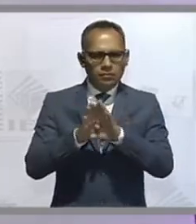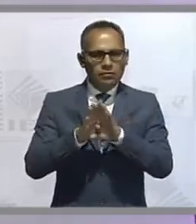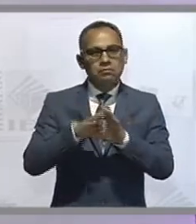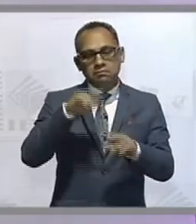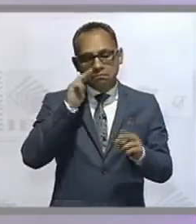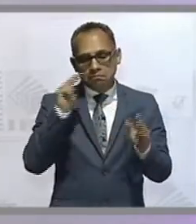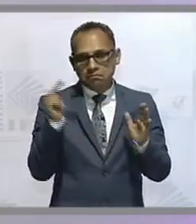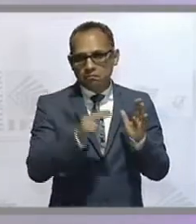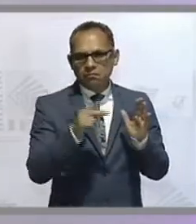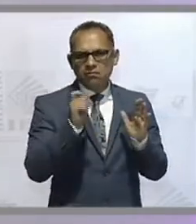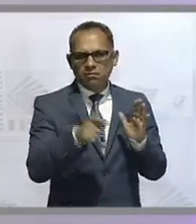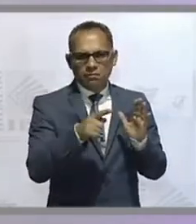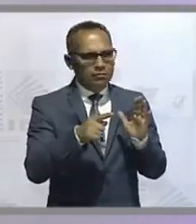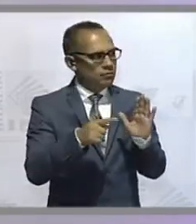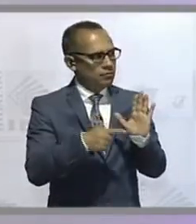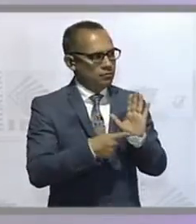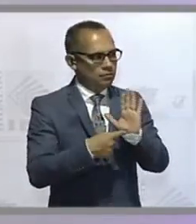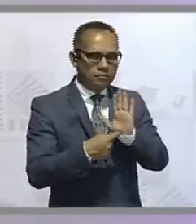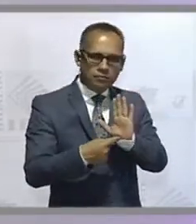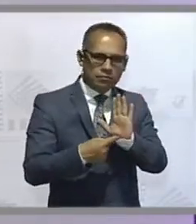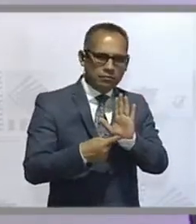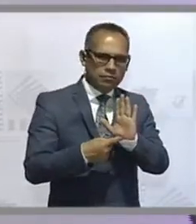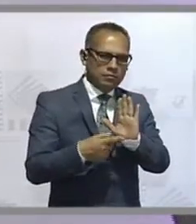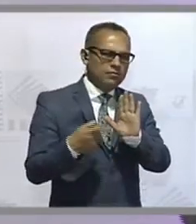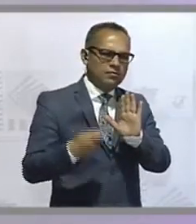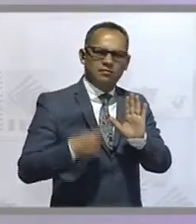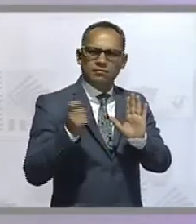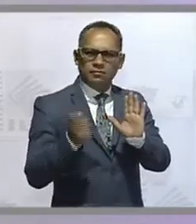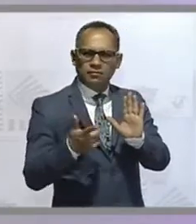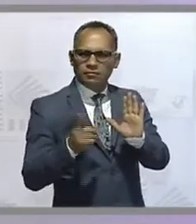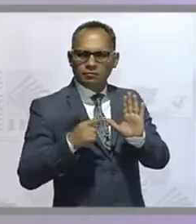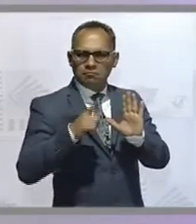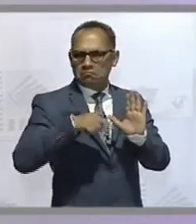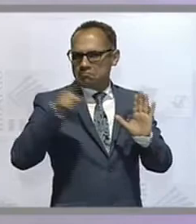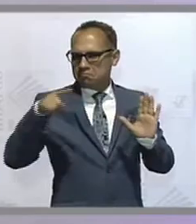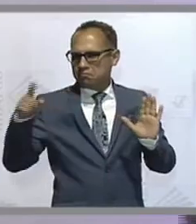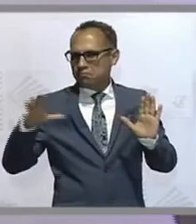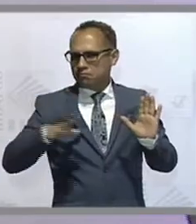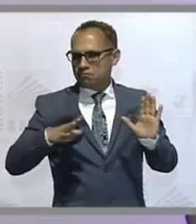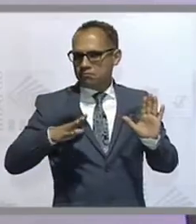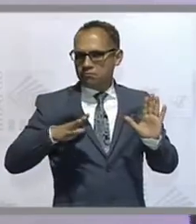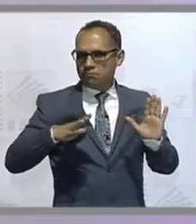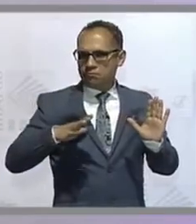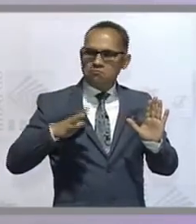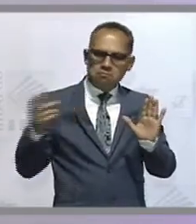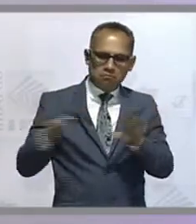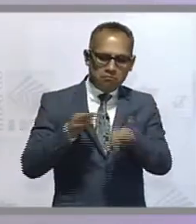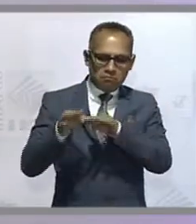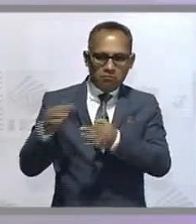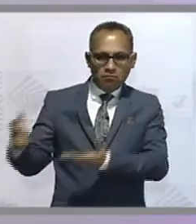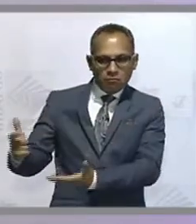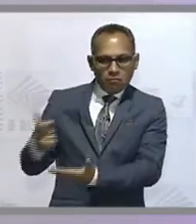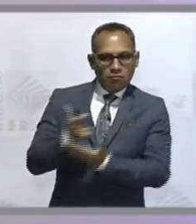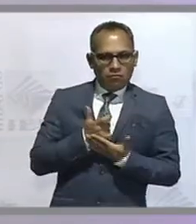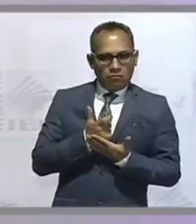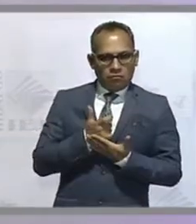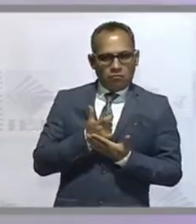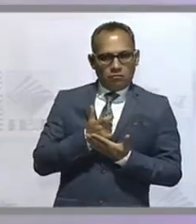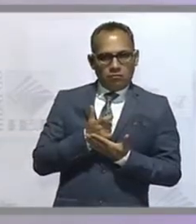gráfica podemos darnos cuenta de lo que tenemos como ingresos y lo como tenemos como